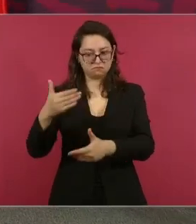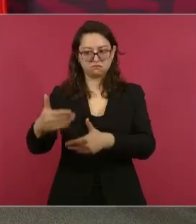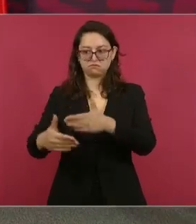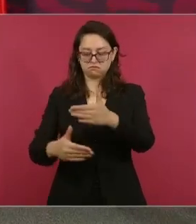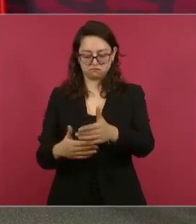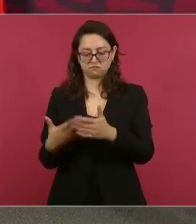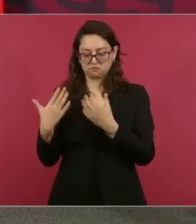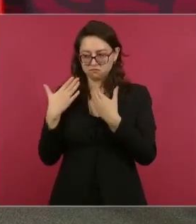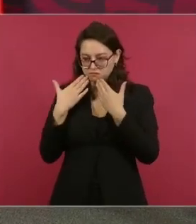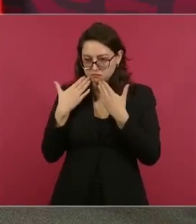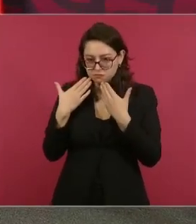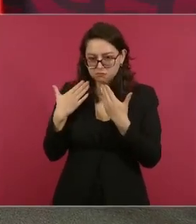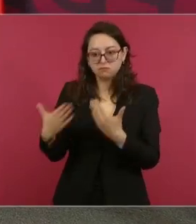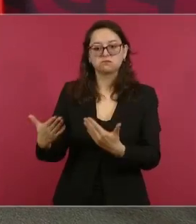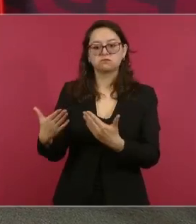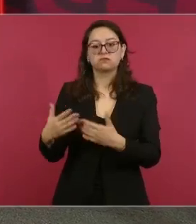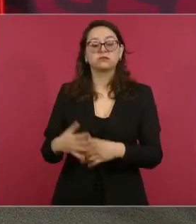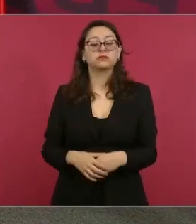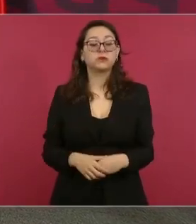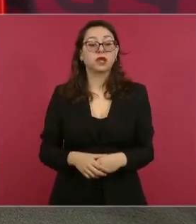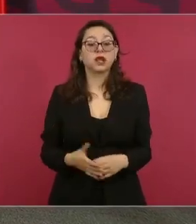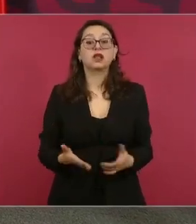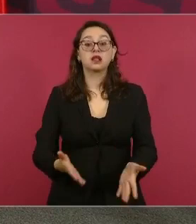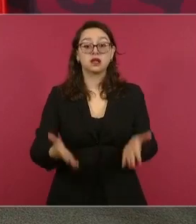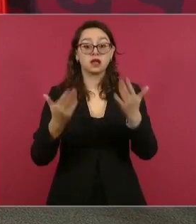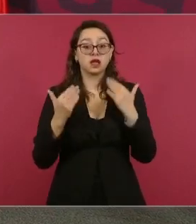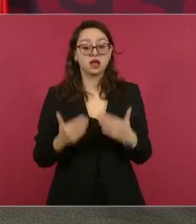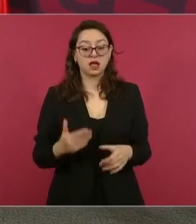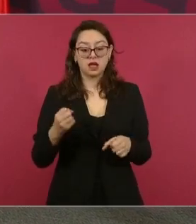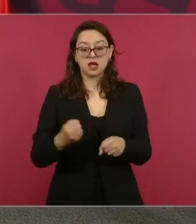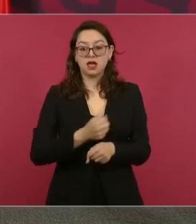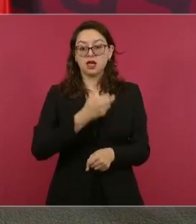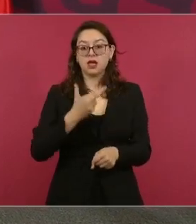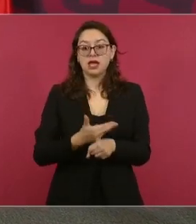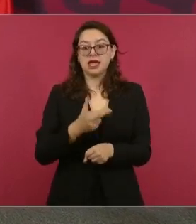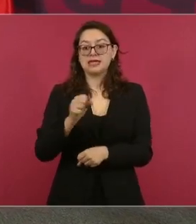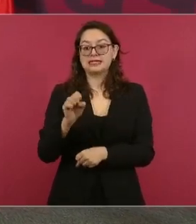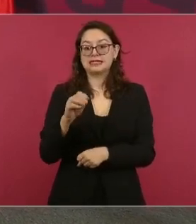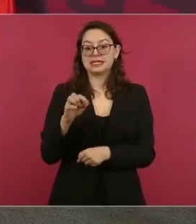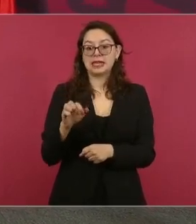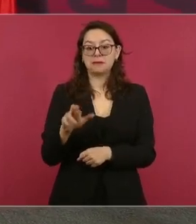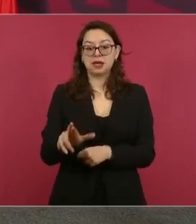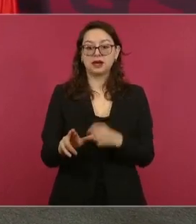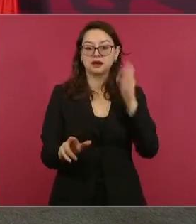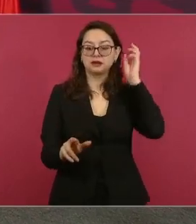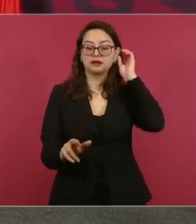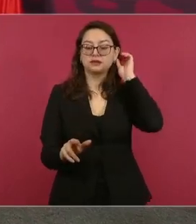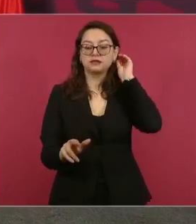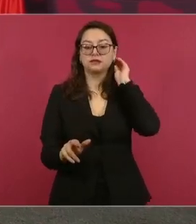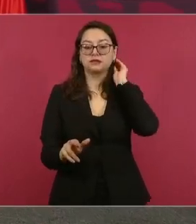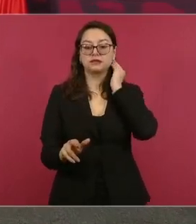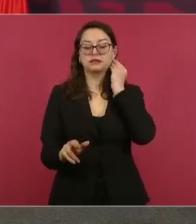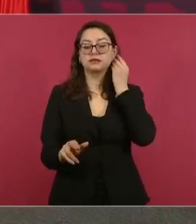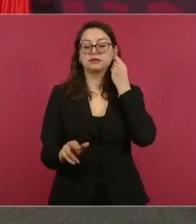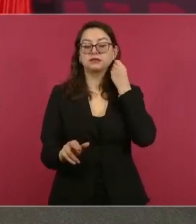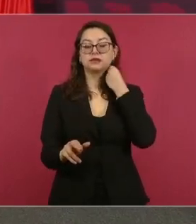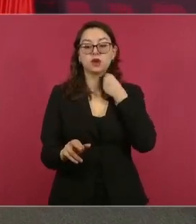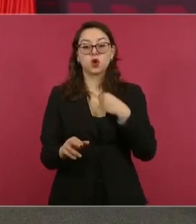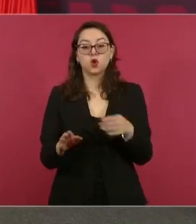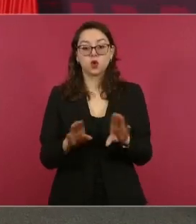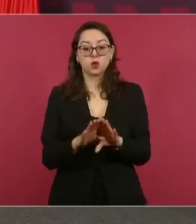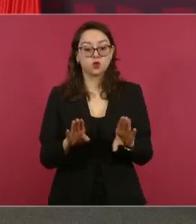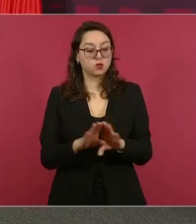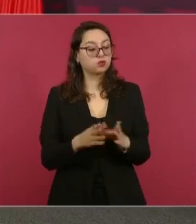pedirle al almirante que nos informe del trabajo coordinado que están llevando a